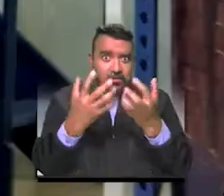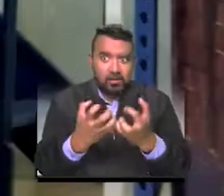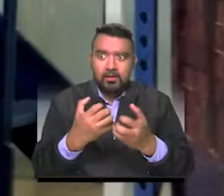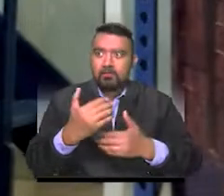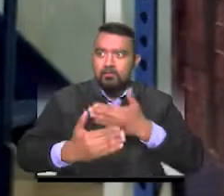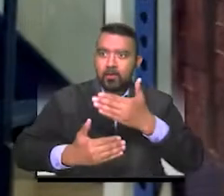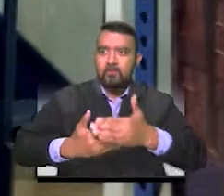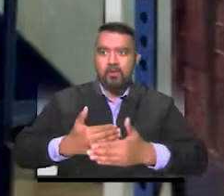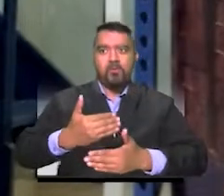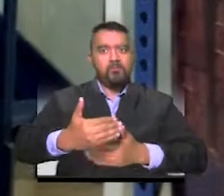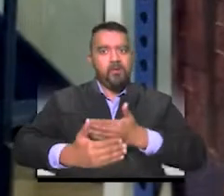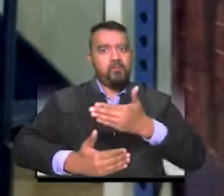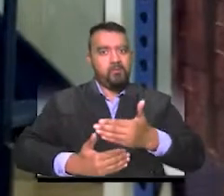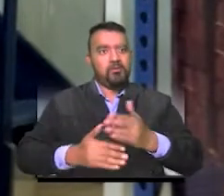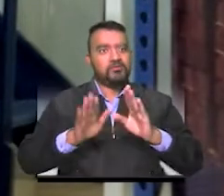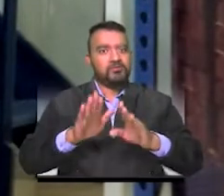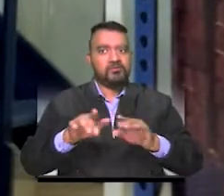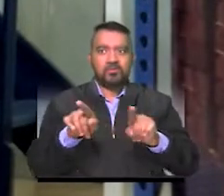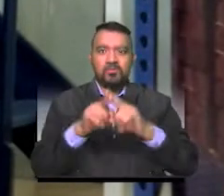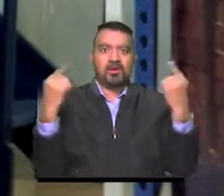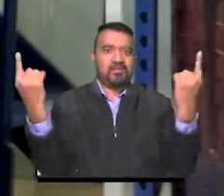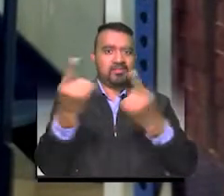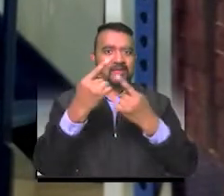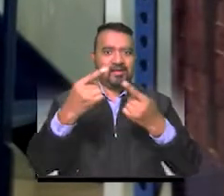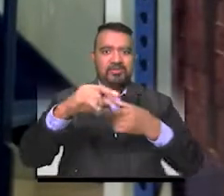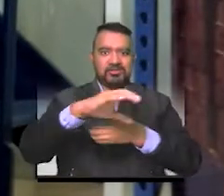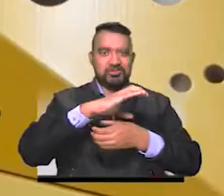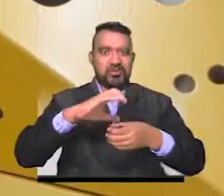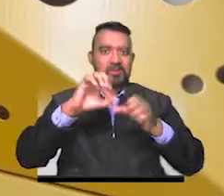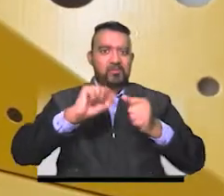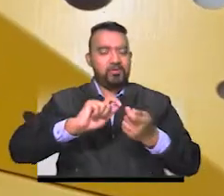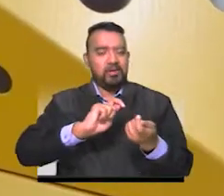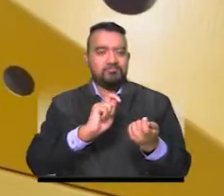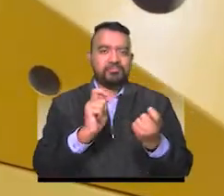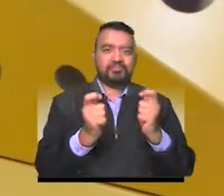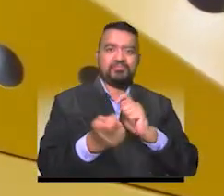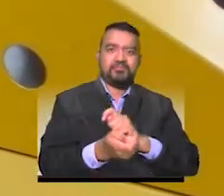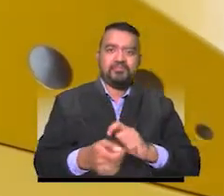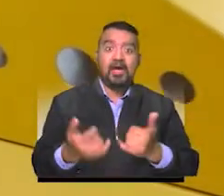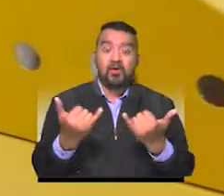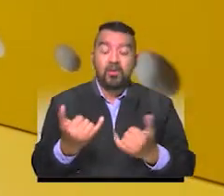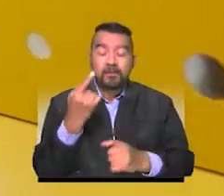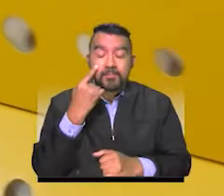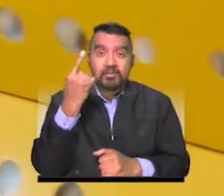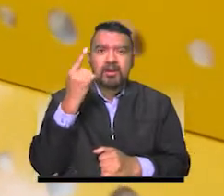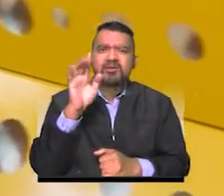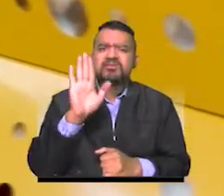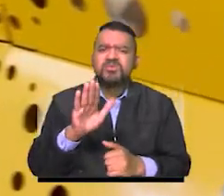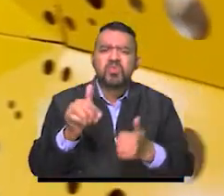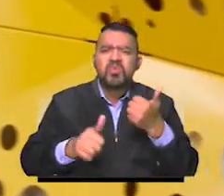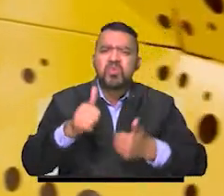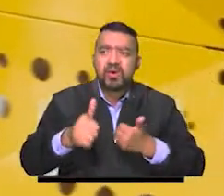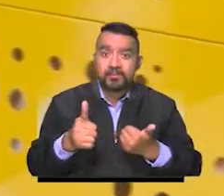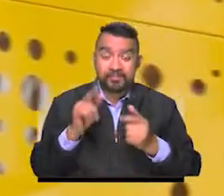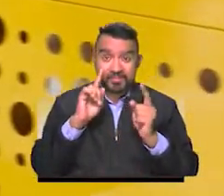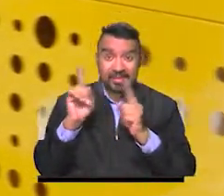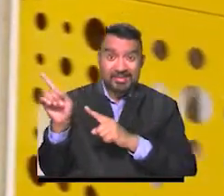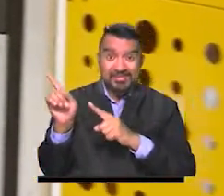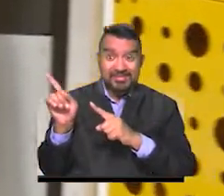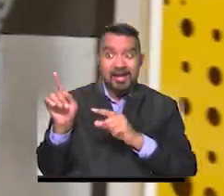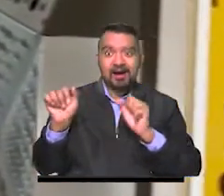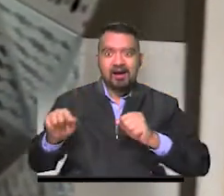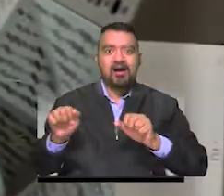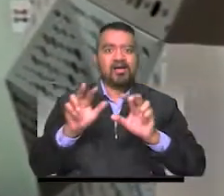permite, alcalde y Diana, voy a hacer una cuña. Y es que por primera vez vamos a salir con nuestra marca Origami en Expo